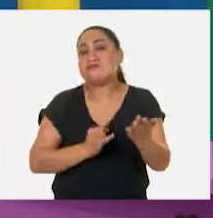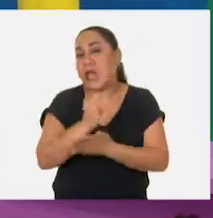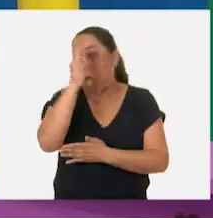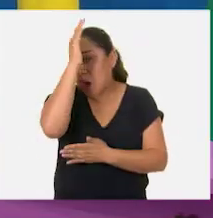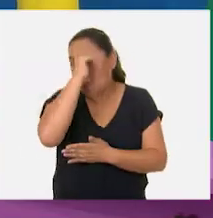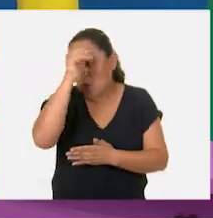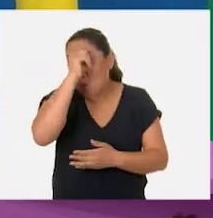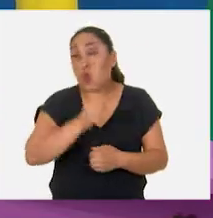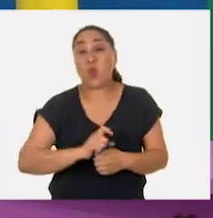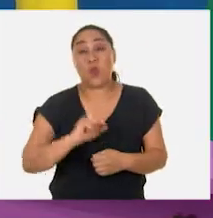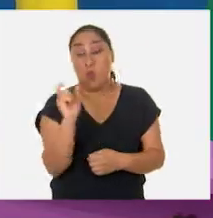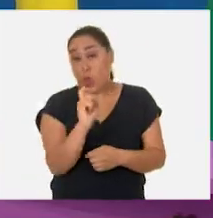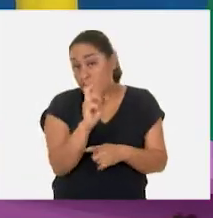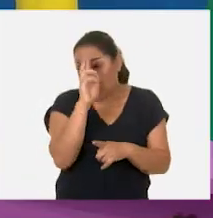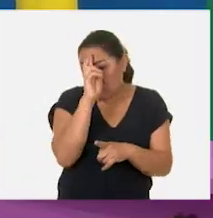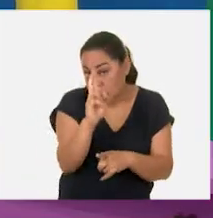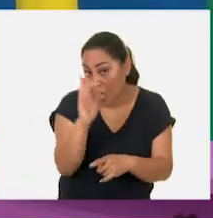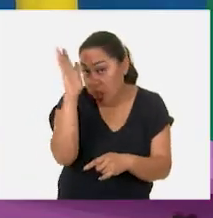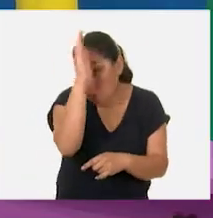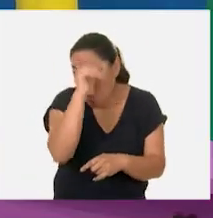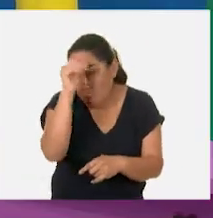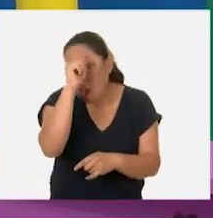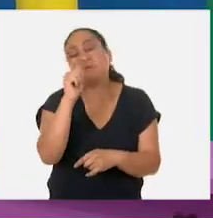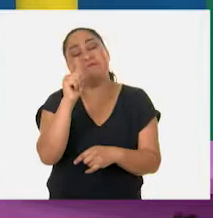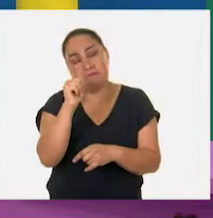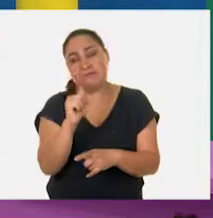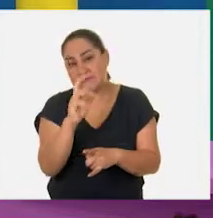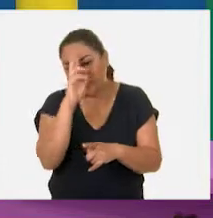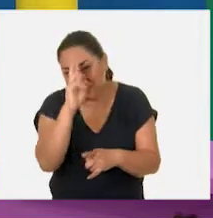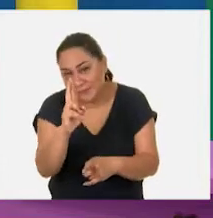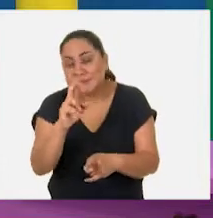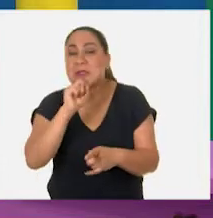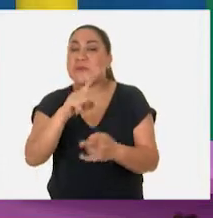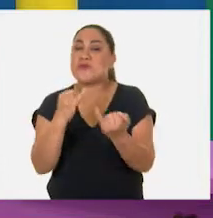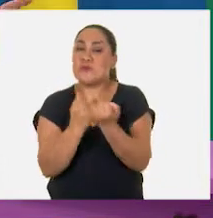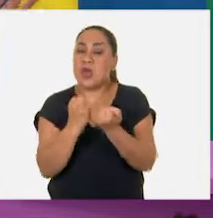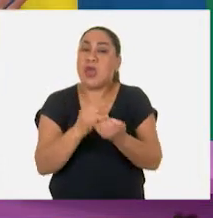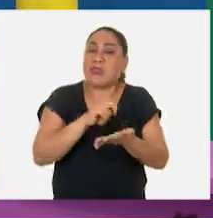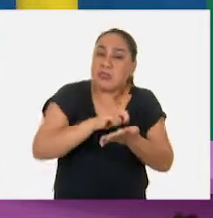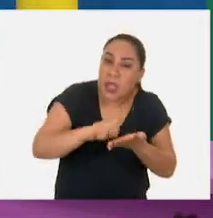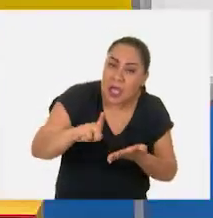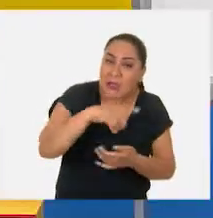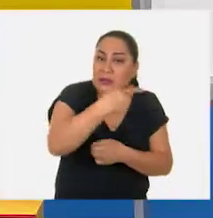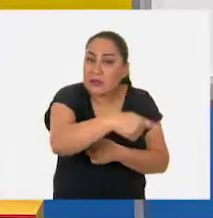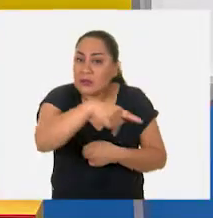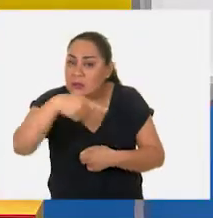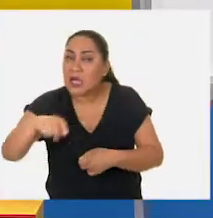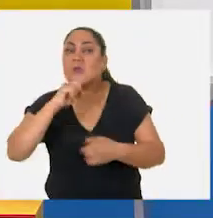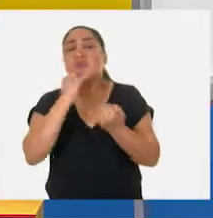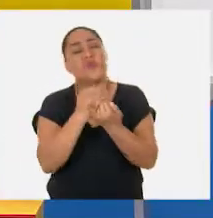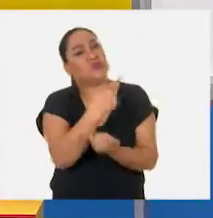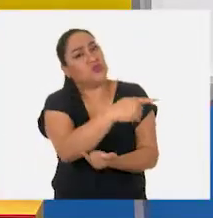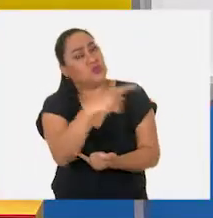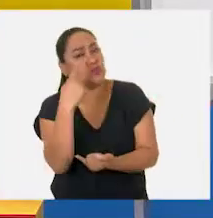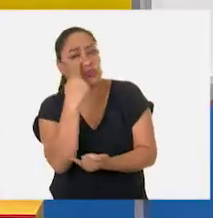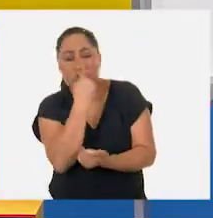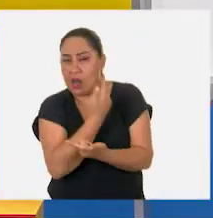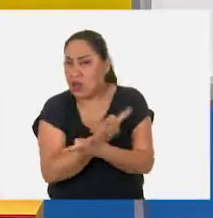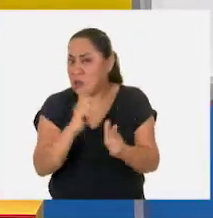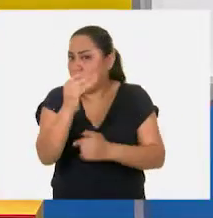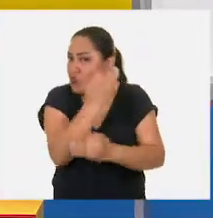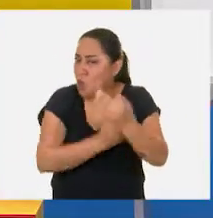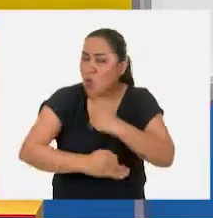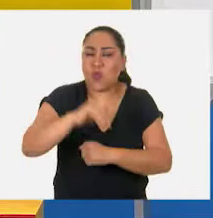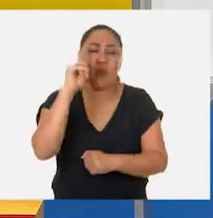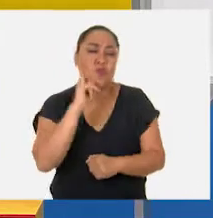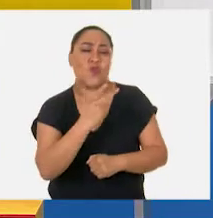los acuerdos, respetamos también los derechos y libertades de todas y todos. Otra cosa importante que hemos